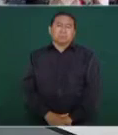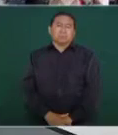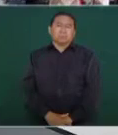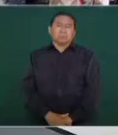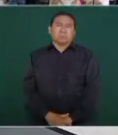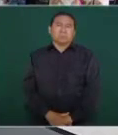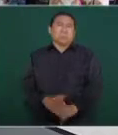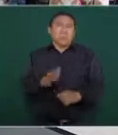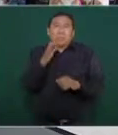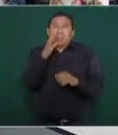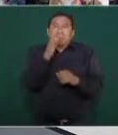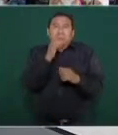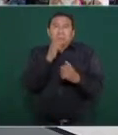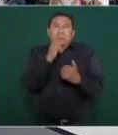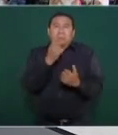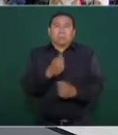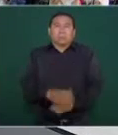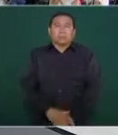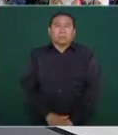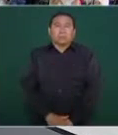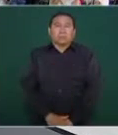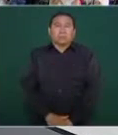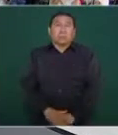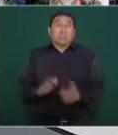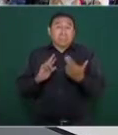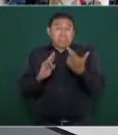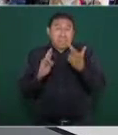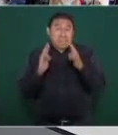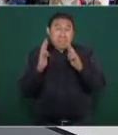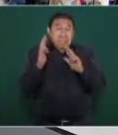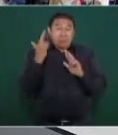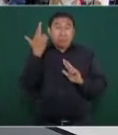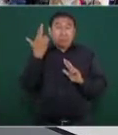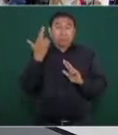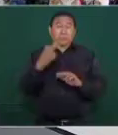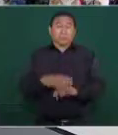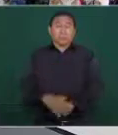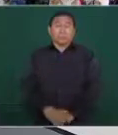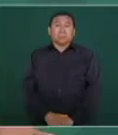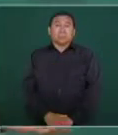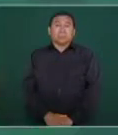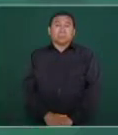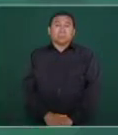Que no pudo ni siquiera la revolución